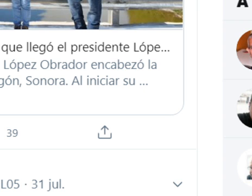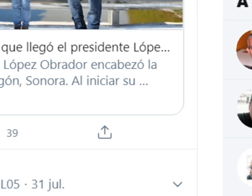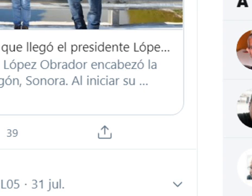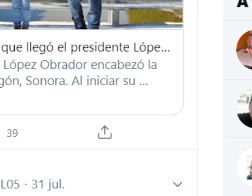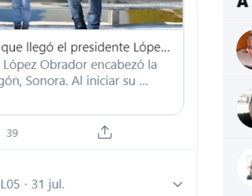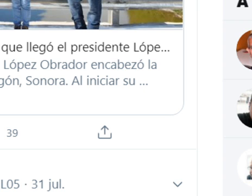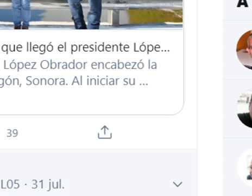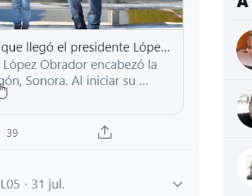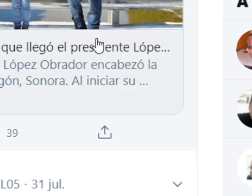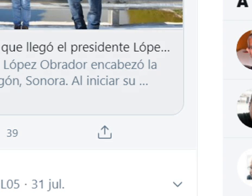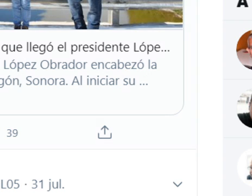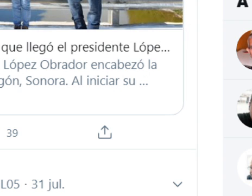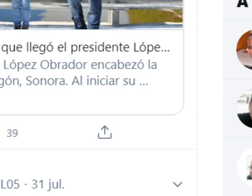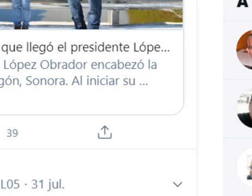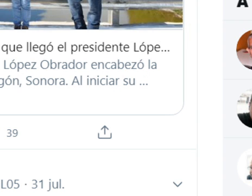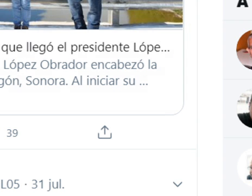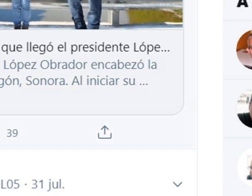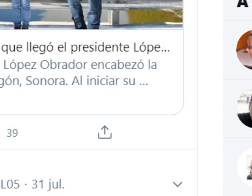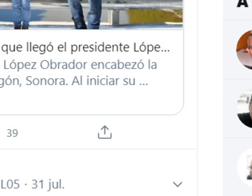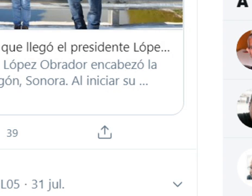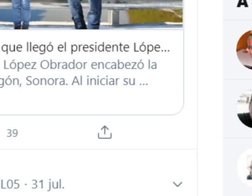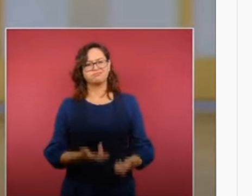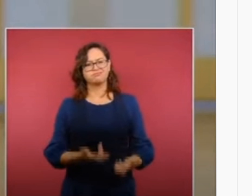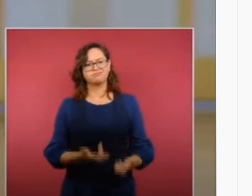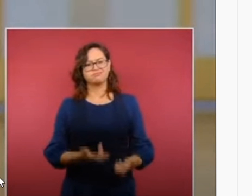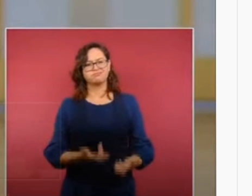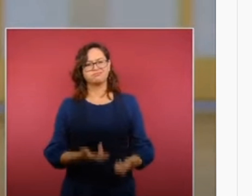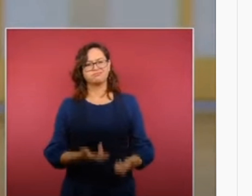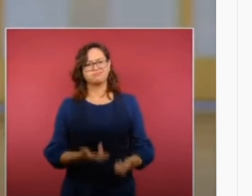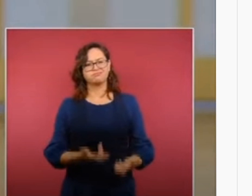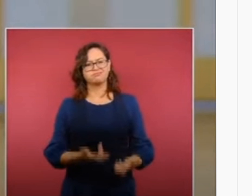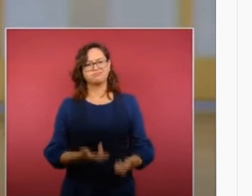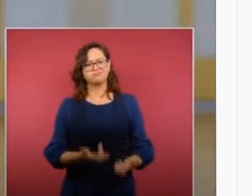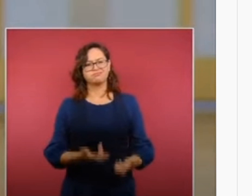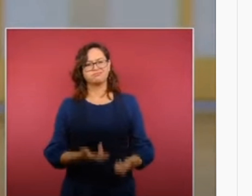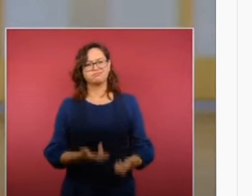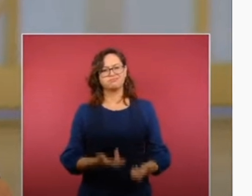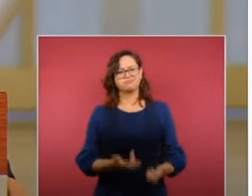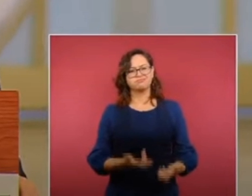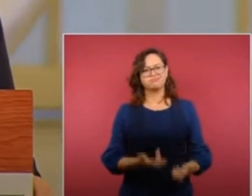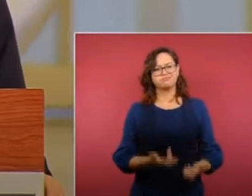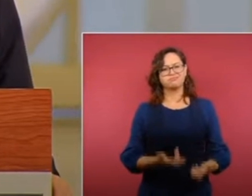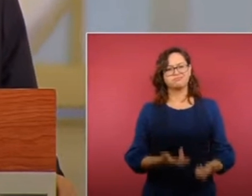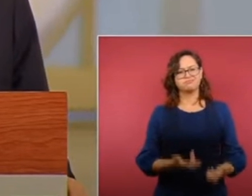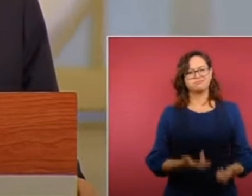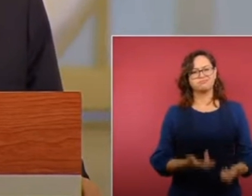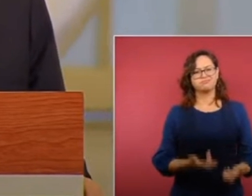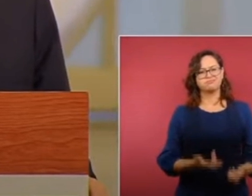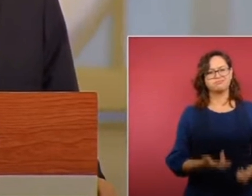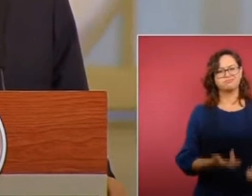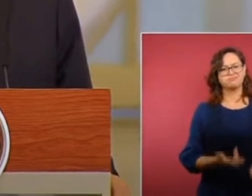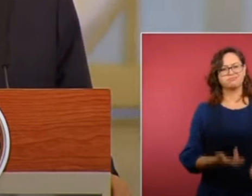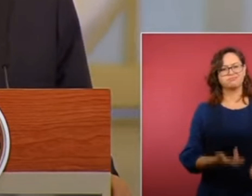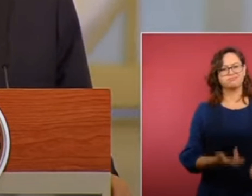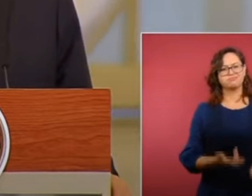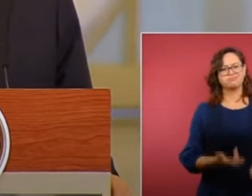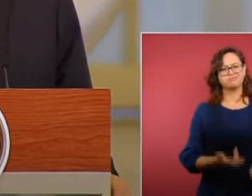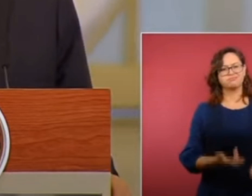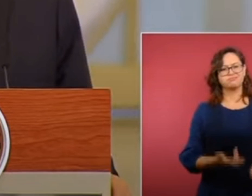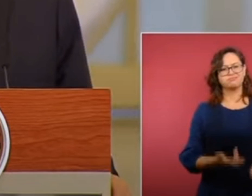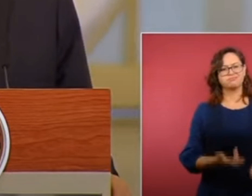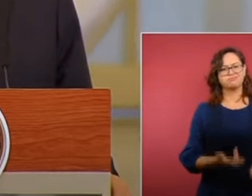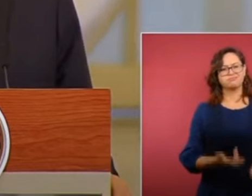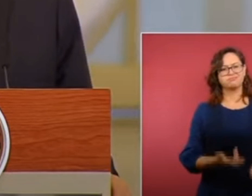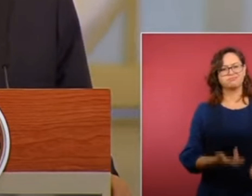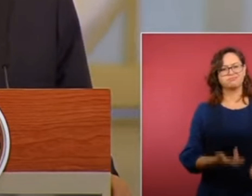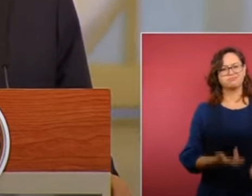gobernadora de Sonora. Ella fue la que dijo esto. Y aquí tengo a nuestro presidente Andrés Manuel López Obrador. Por supuesto que